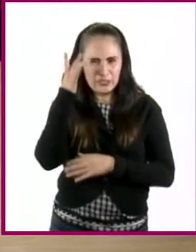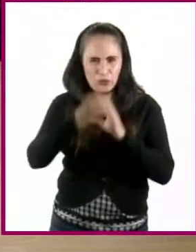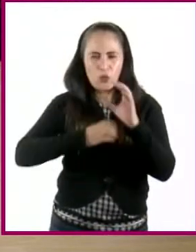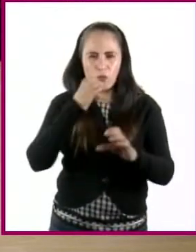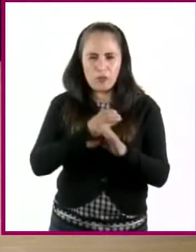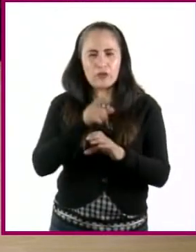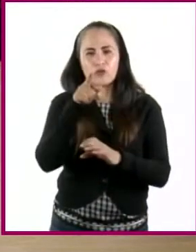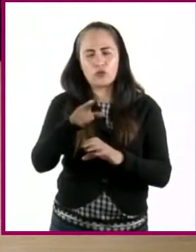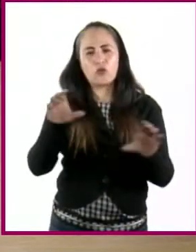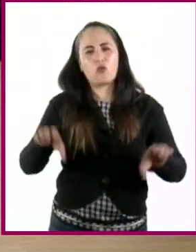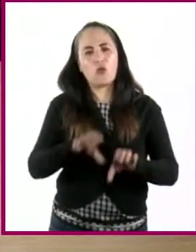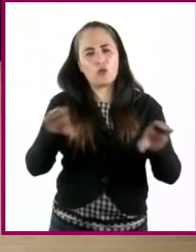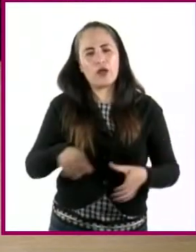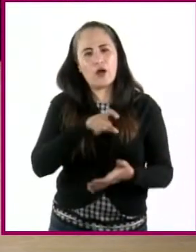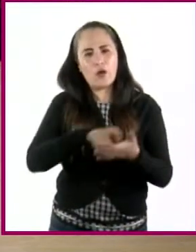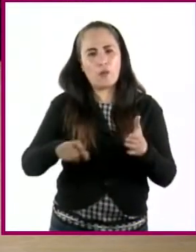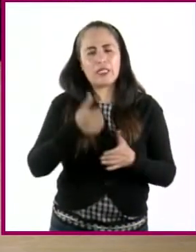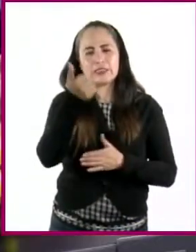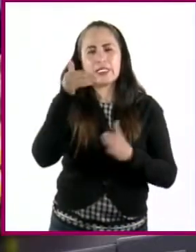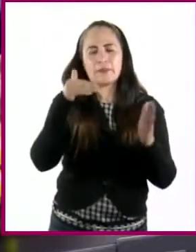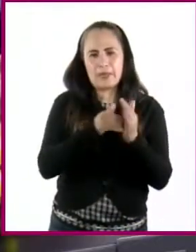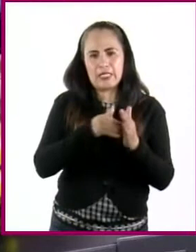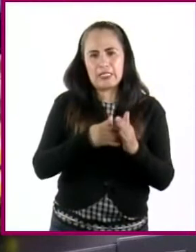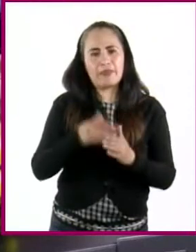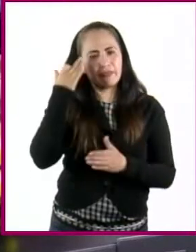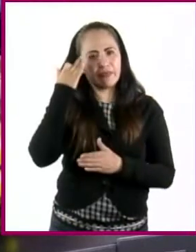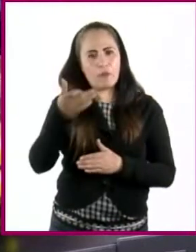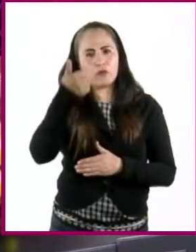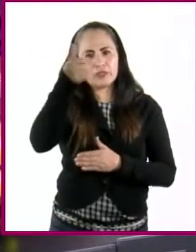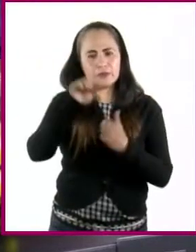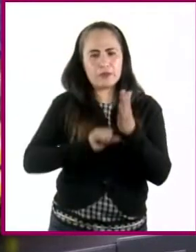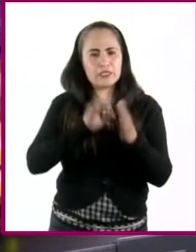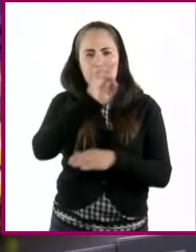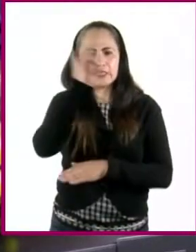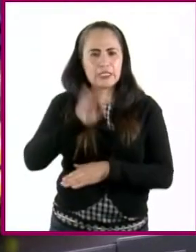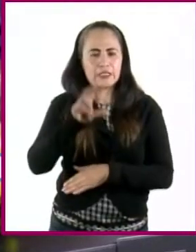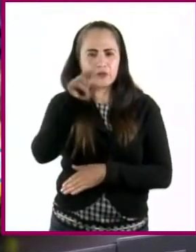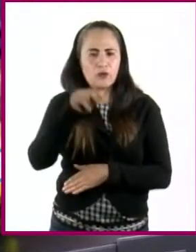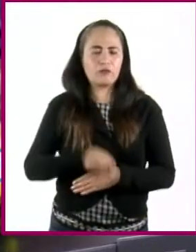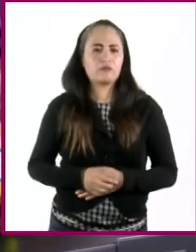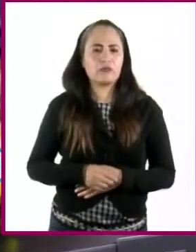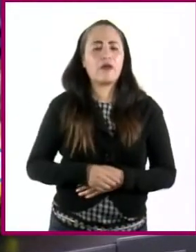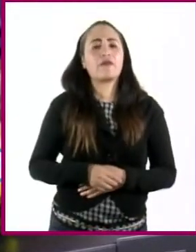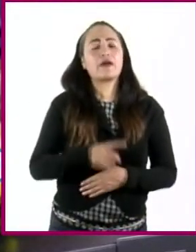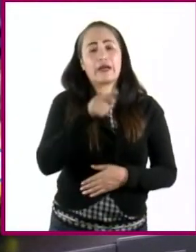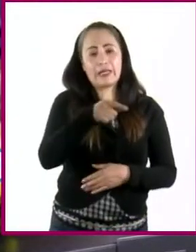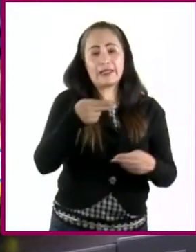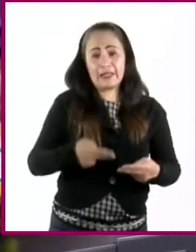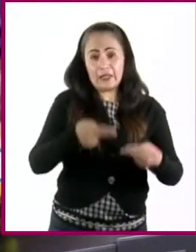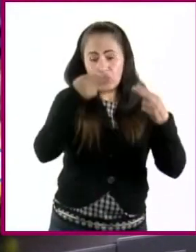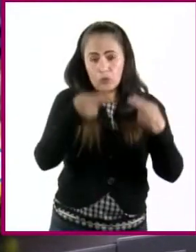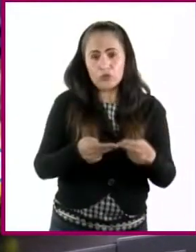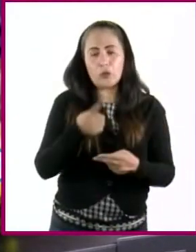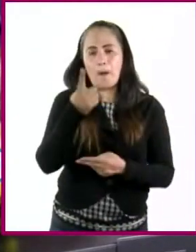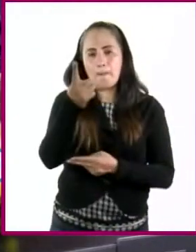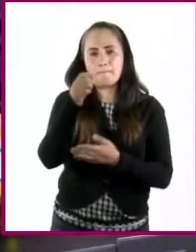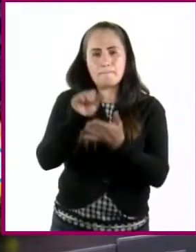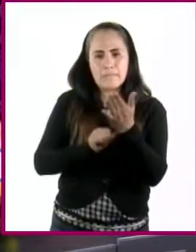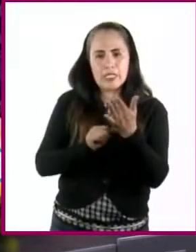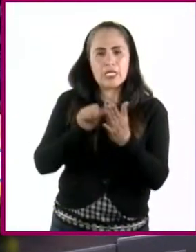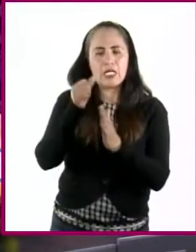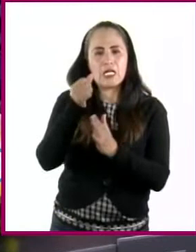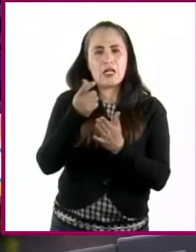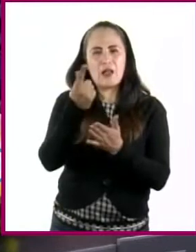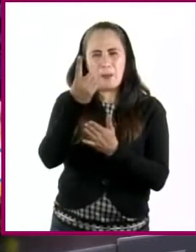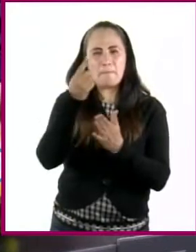a 6,000 pesos a 6 meses sin intereses. La tienda te cobra la primera mensualidad de 1,000 pesos. Y si